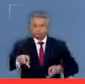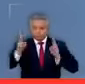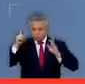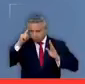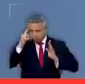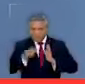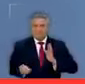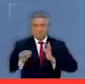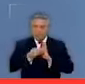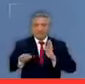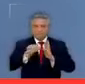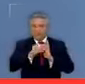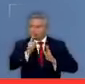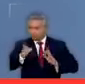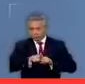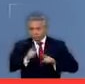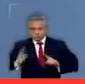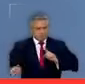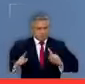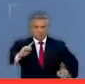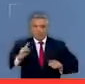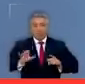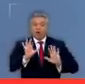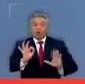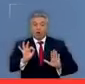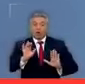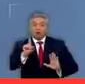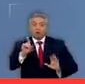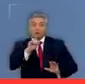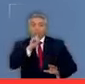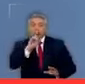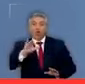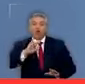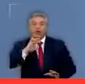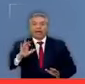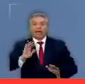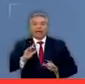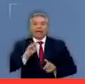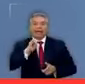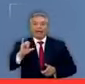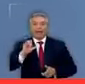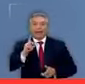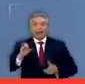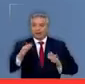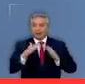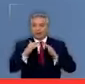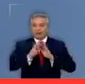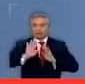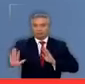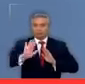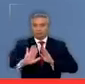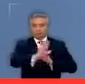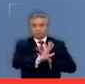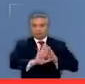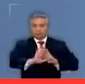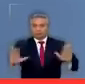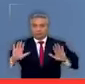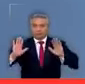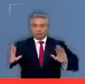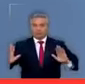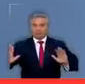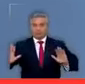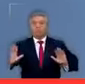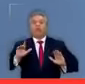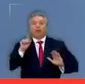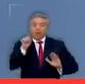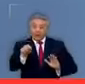medidas adicionales, como un toque de queda, si fuera necesario, para proteger mejor la paz y